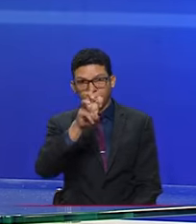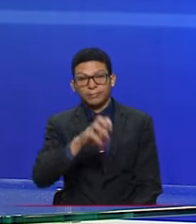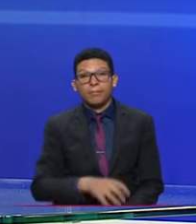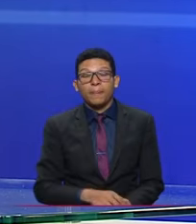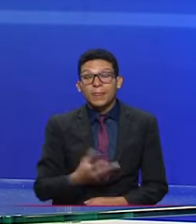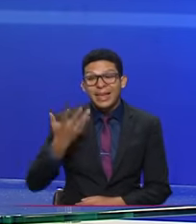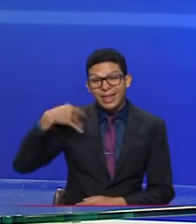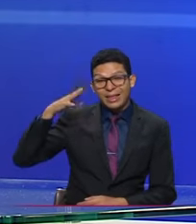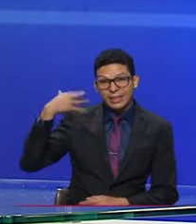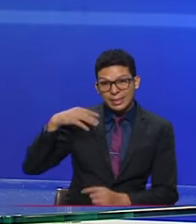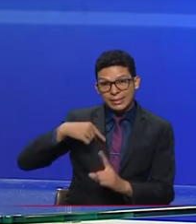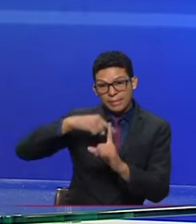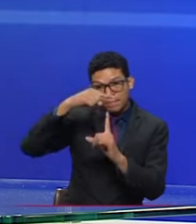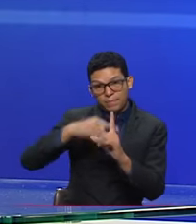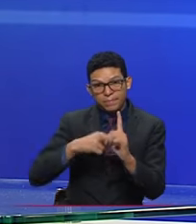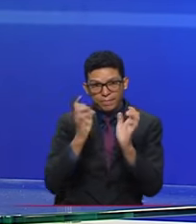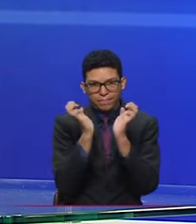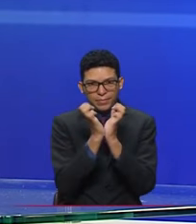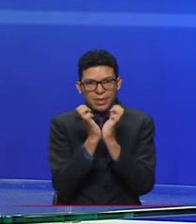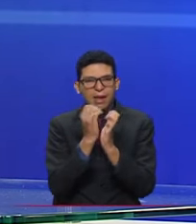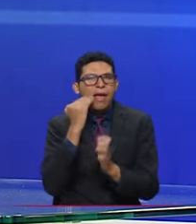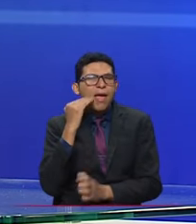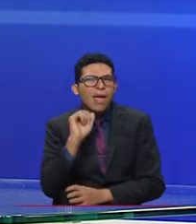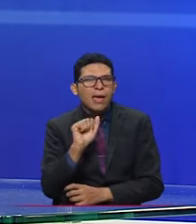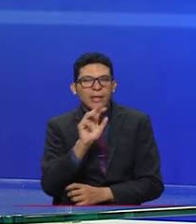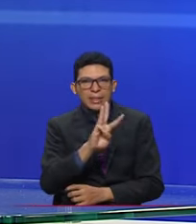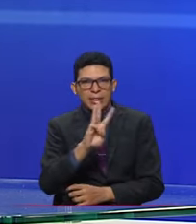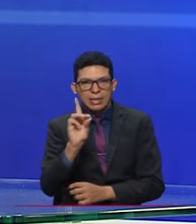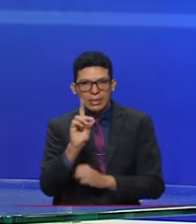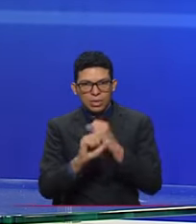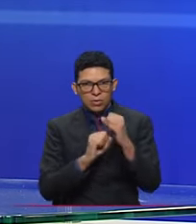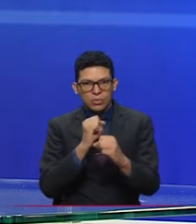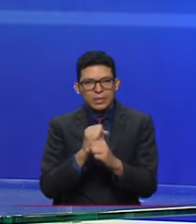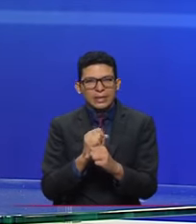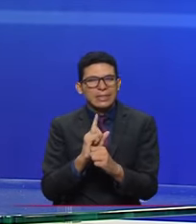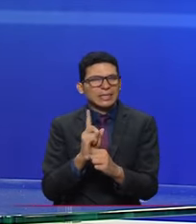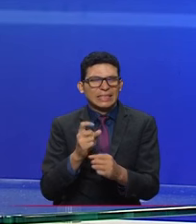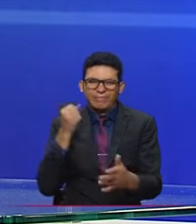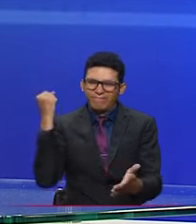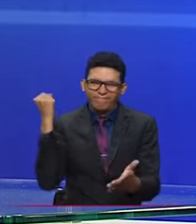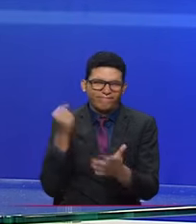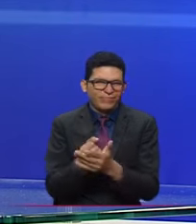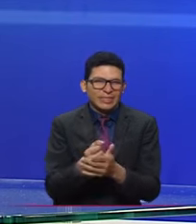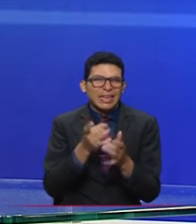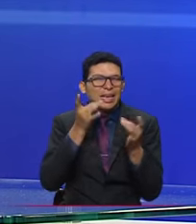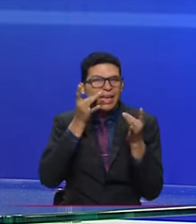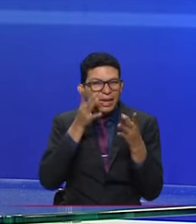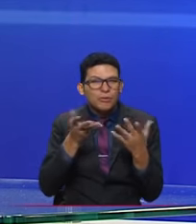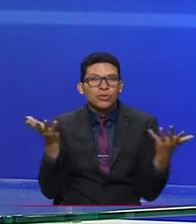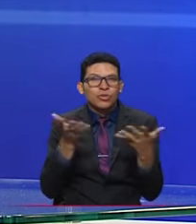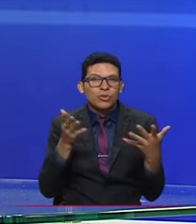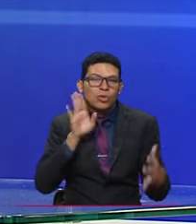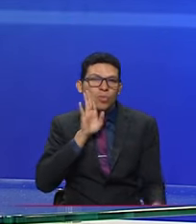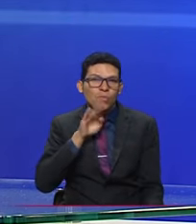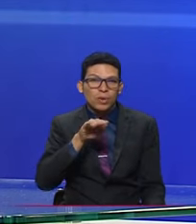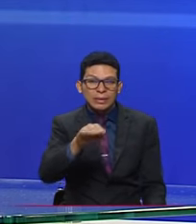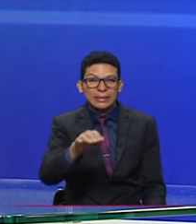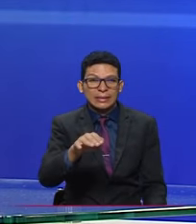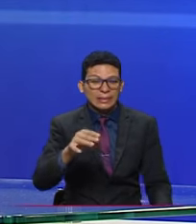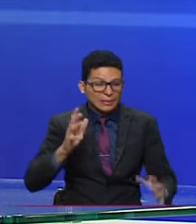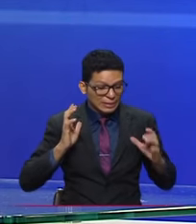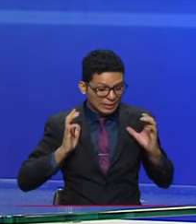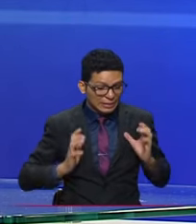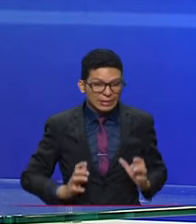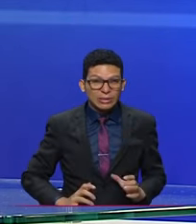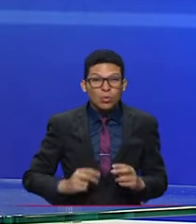En el pasado mes de mayo, una mujer de 31 años de edad sufrió un grave accidente de tránsito en Buenaventura que le dejó